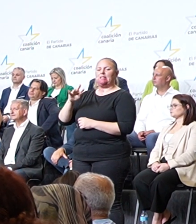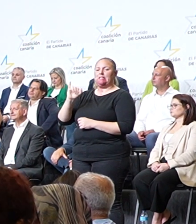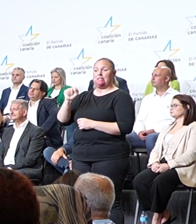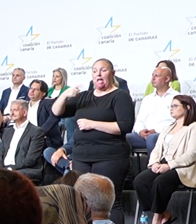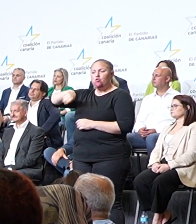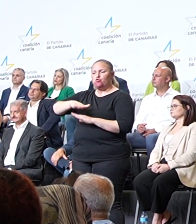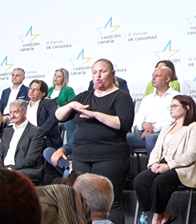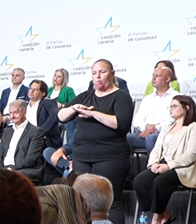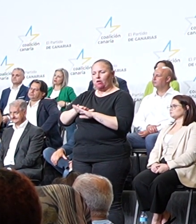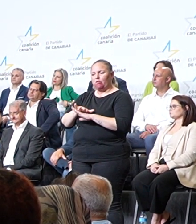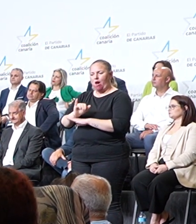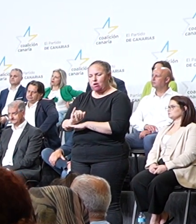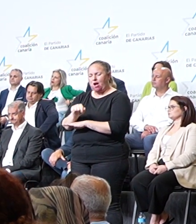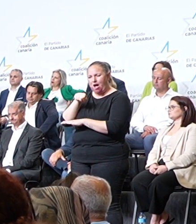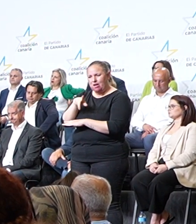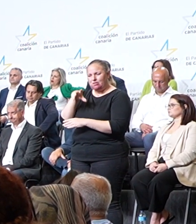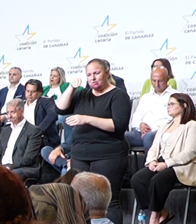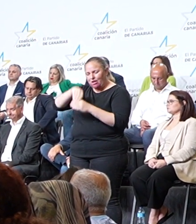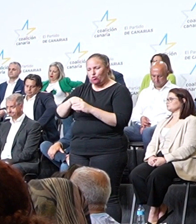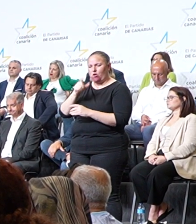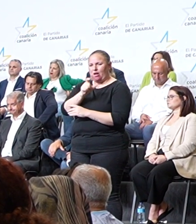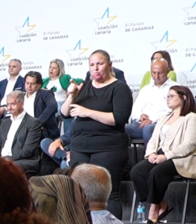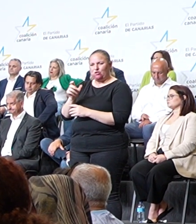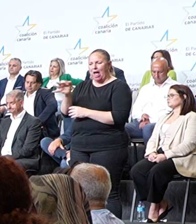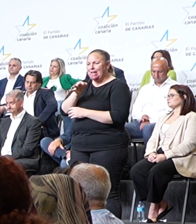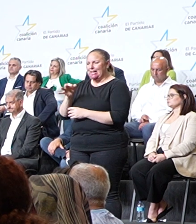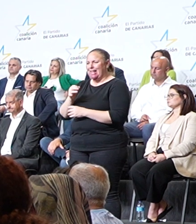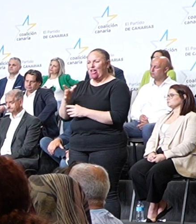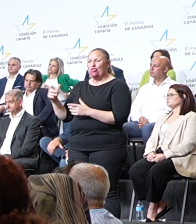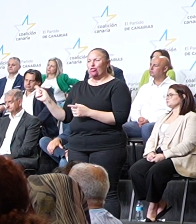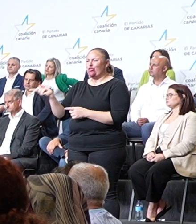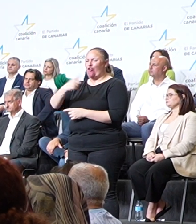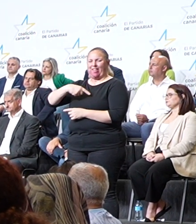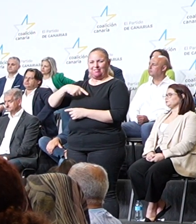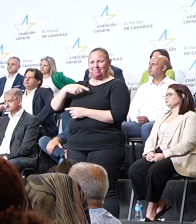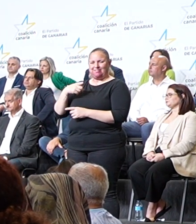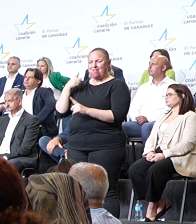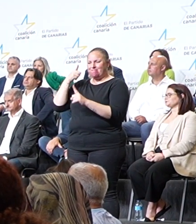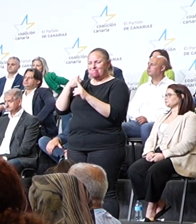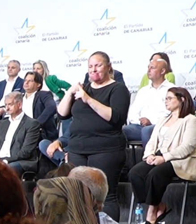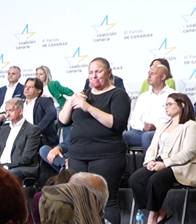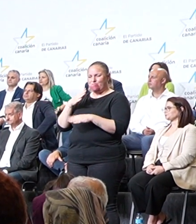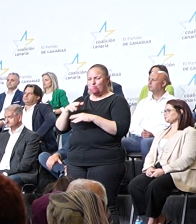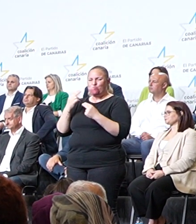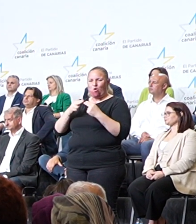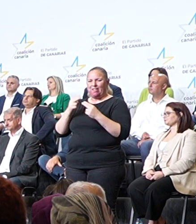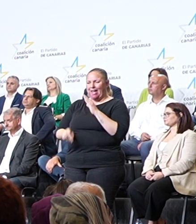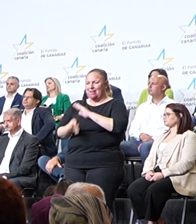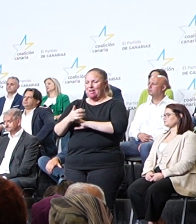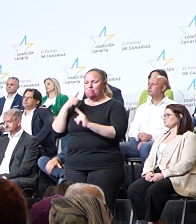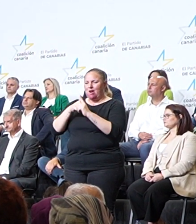gobierno en donde había gente de todas las islas que hacía políticas para todas las islas. Había